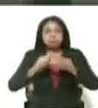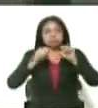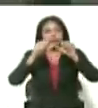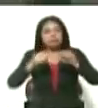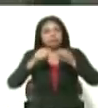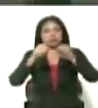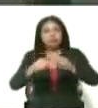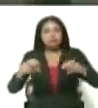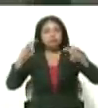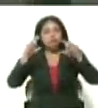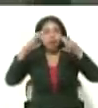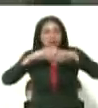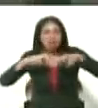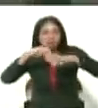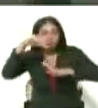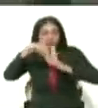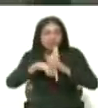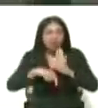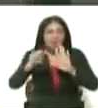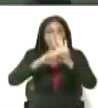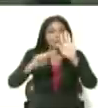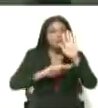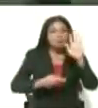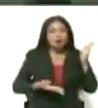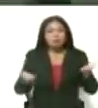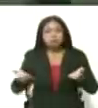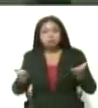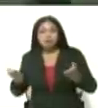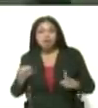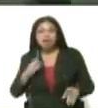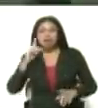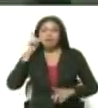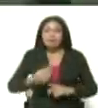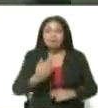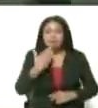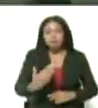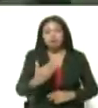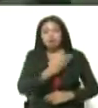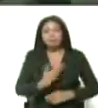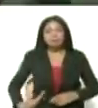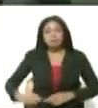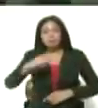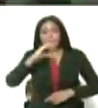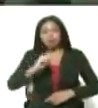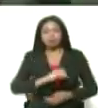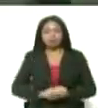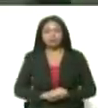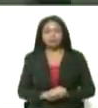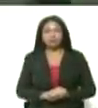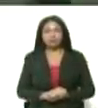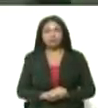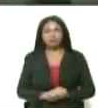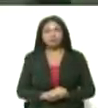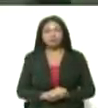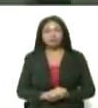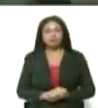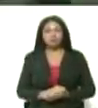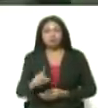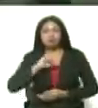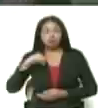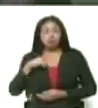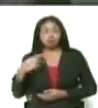permanentemente de las medidas adoptadas por el presidente Nicolás Maduro en el marco del estado de